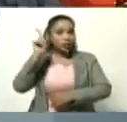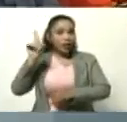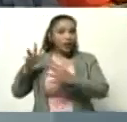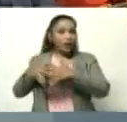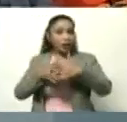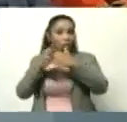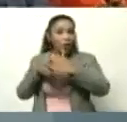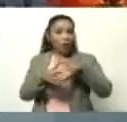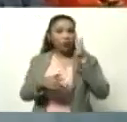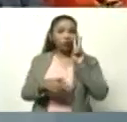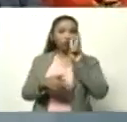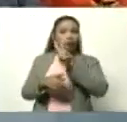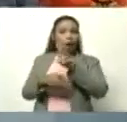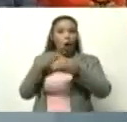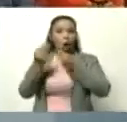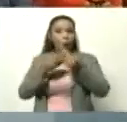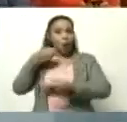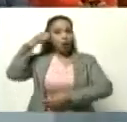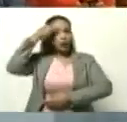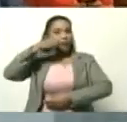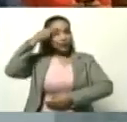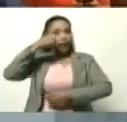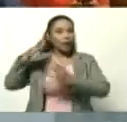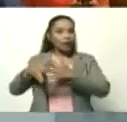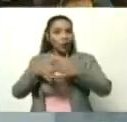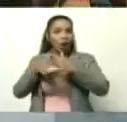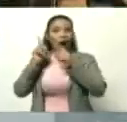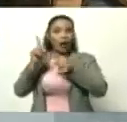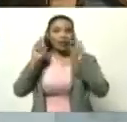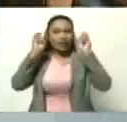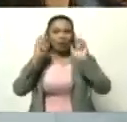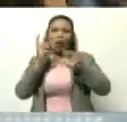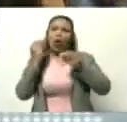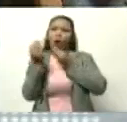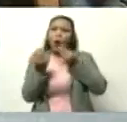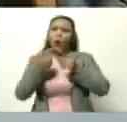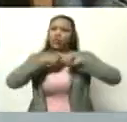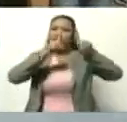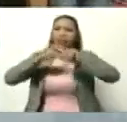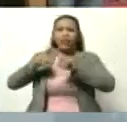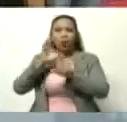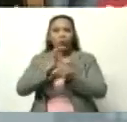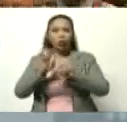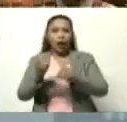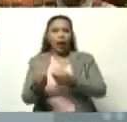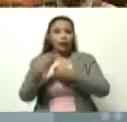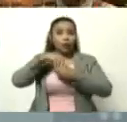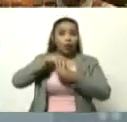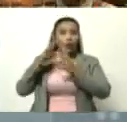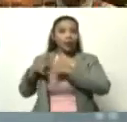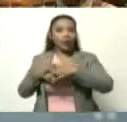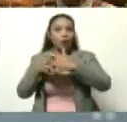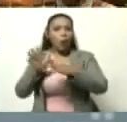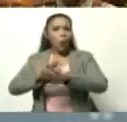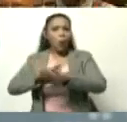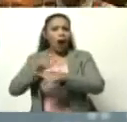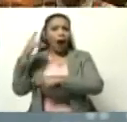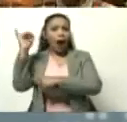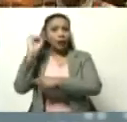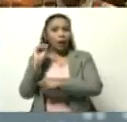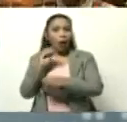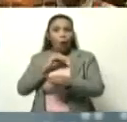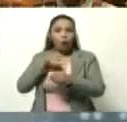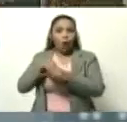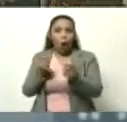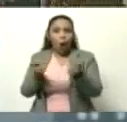de cine norteamericana en ese término diversidad cultural al interior de eeuu porque hay una hegemonía absoluta